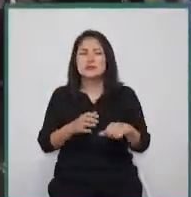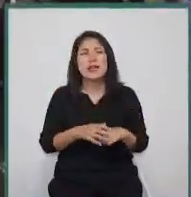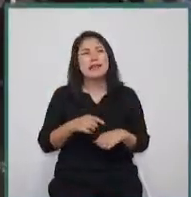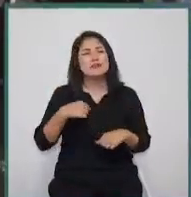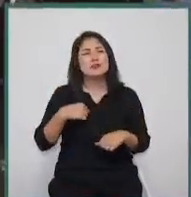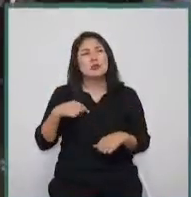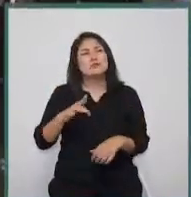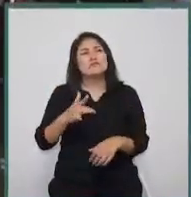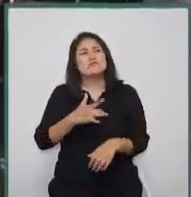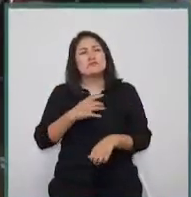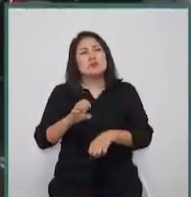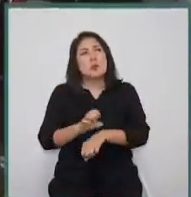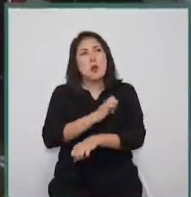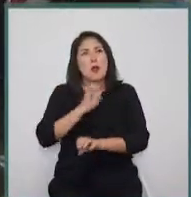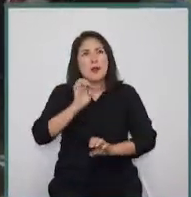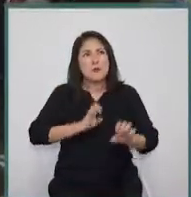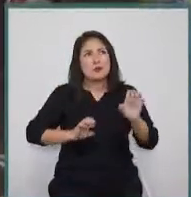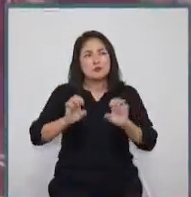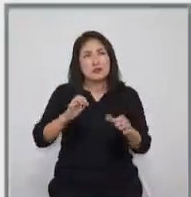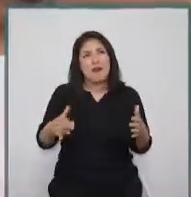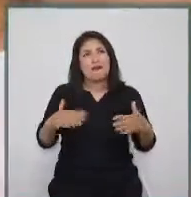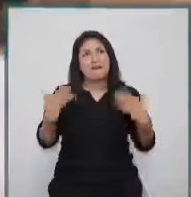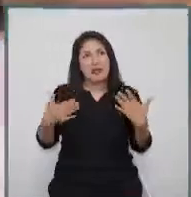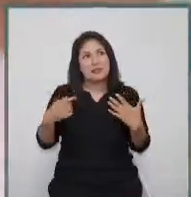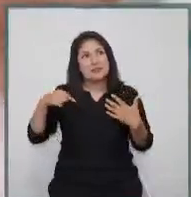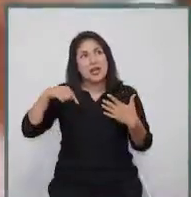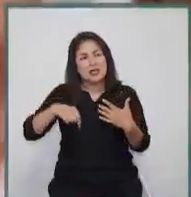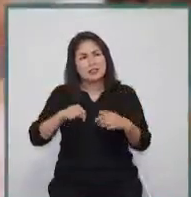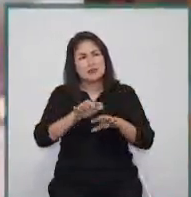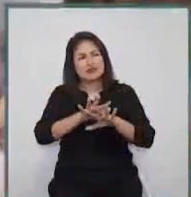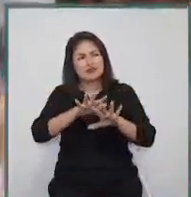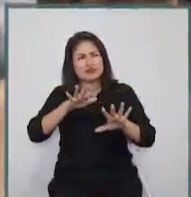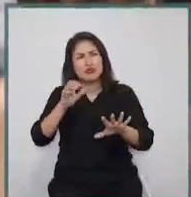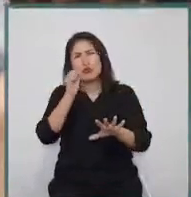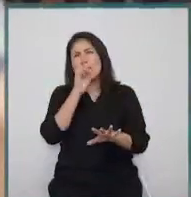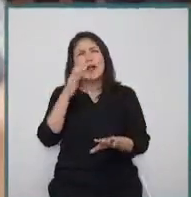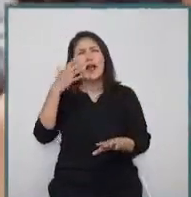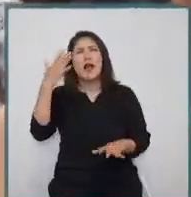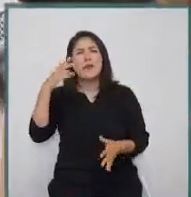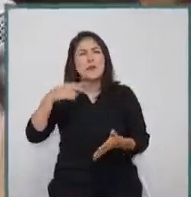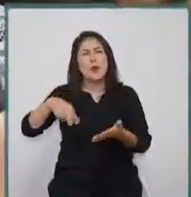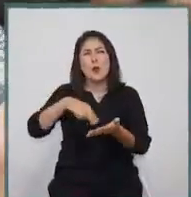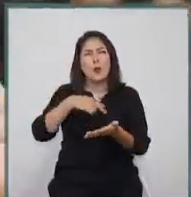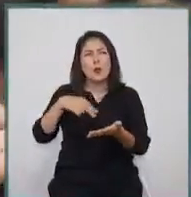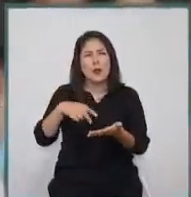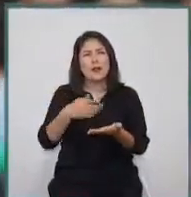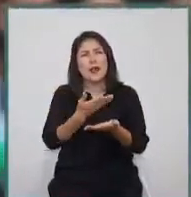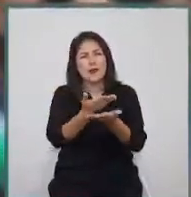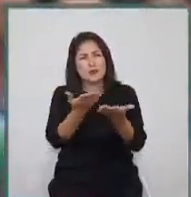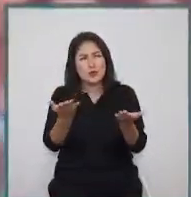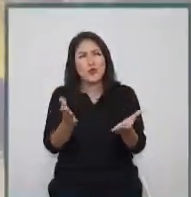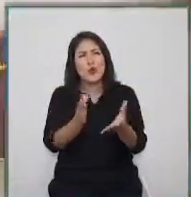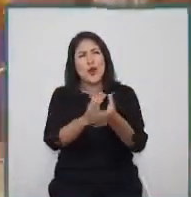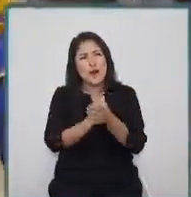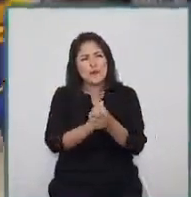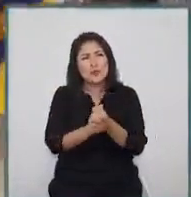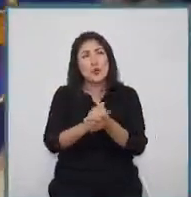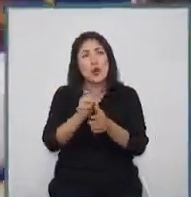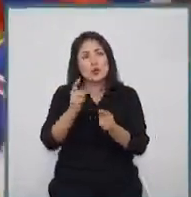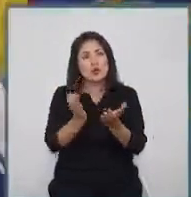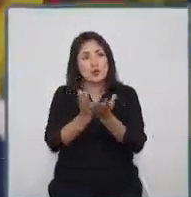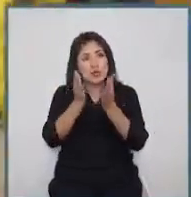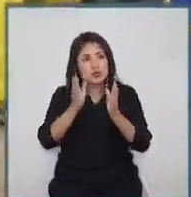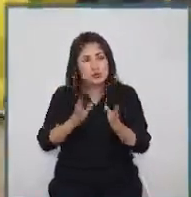Muy emocionada y me da mucha felicidad poder dar espectáculos de canto, de baile a los amigos,